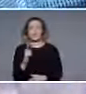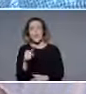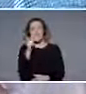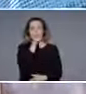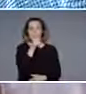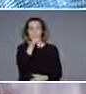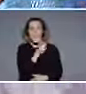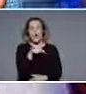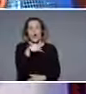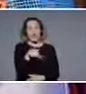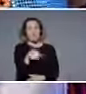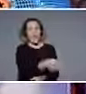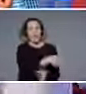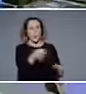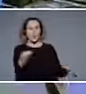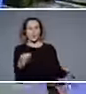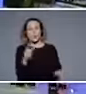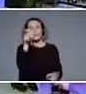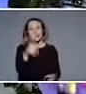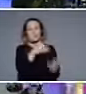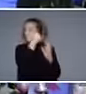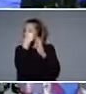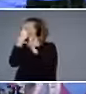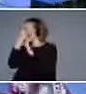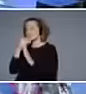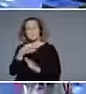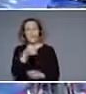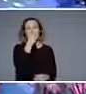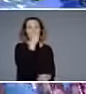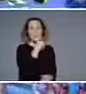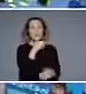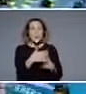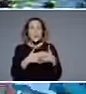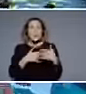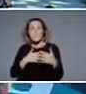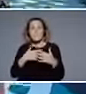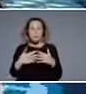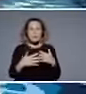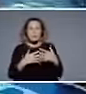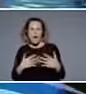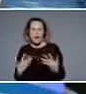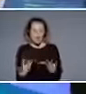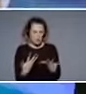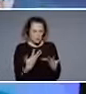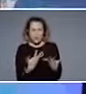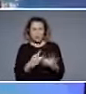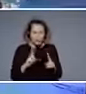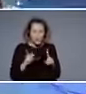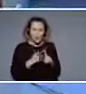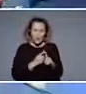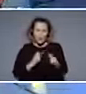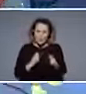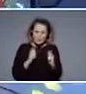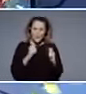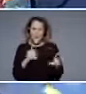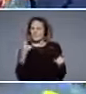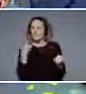es el adecuado, pa' que sus manos ha tenido solución. No